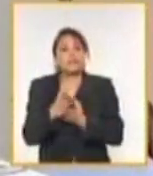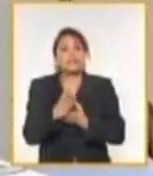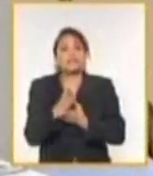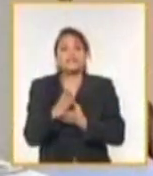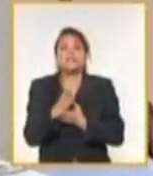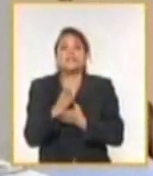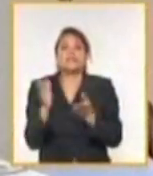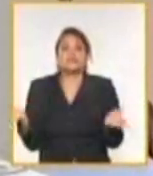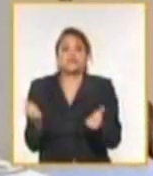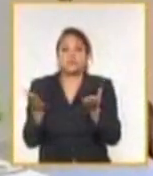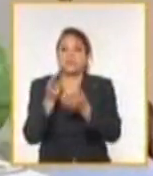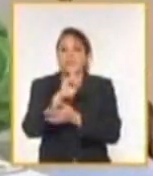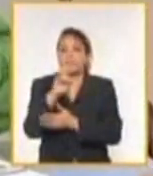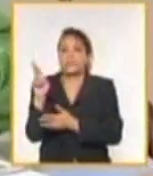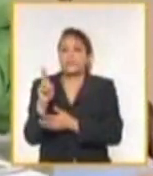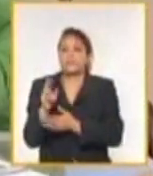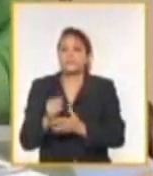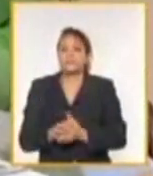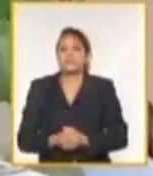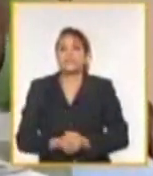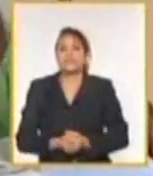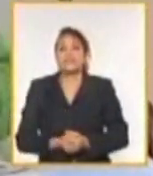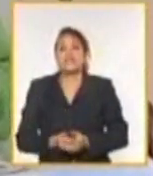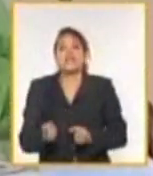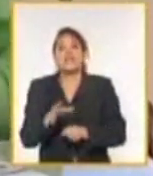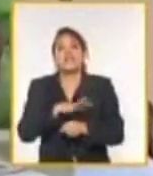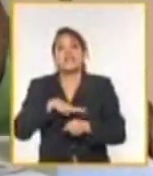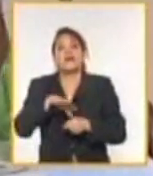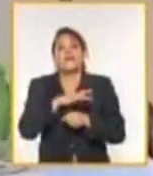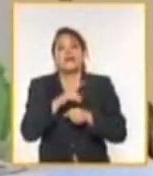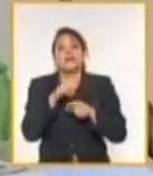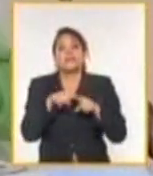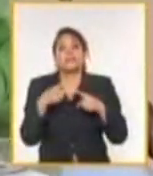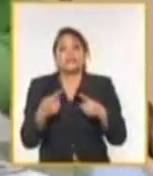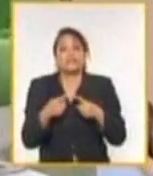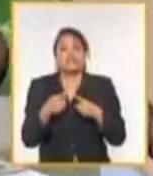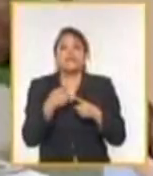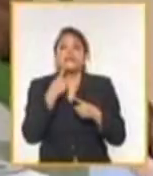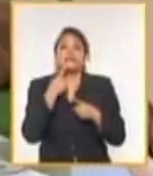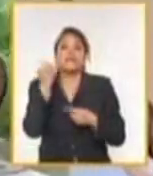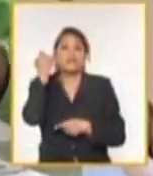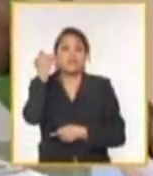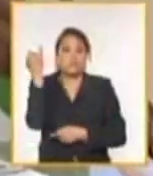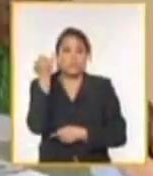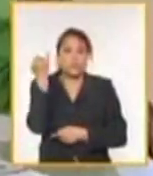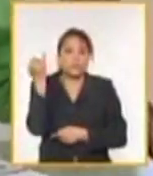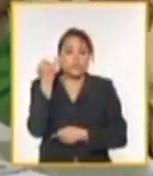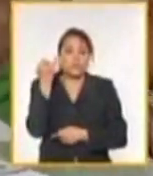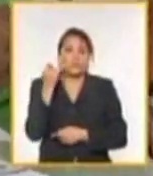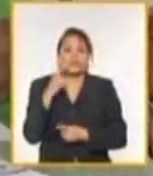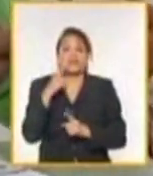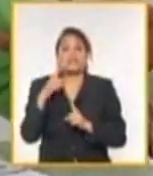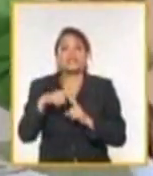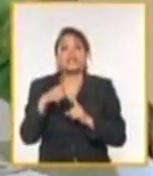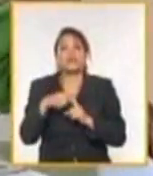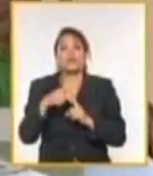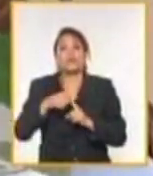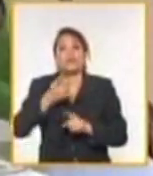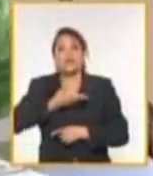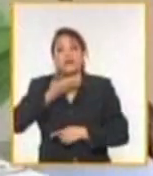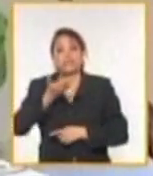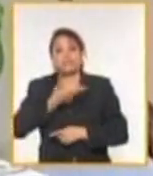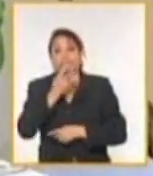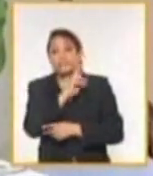Es la continuidad histórica sobre la base de una plataforma ideológica, de una teoría revolucionaria. Había